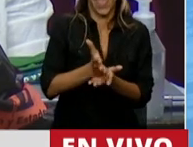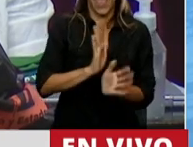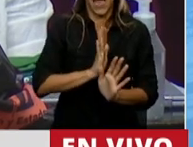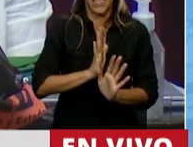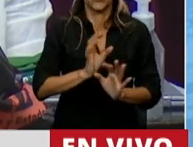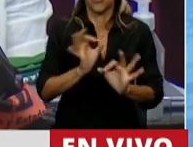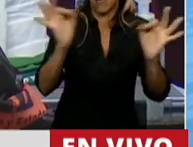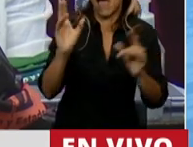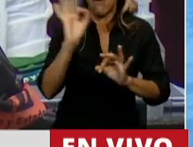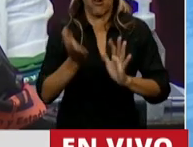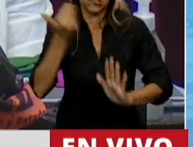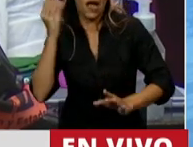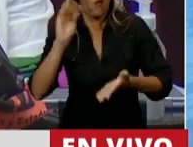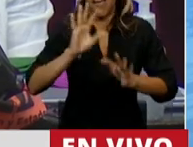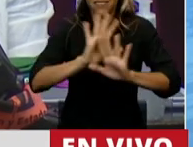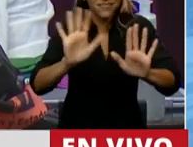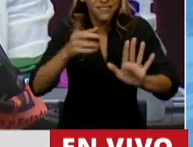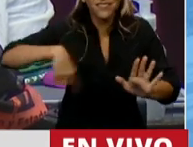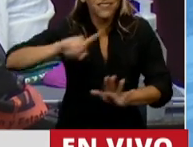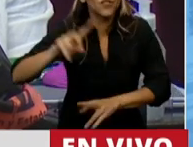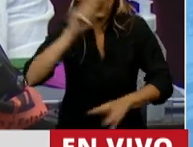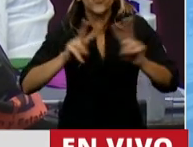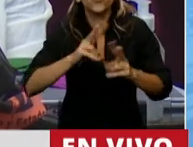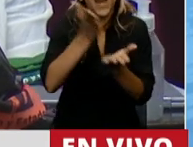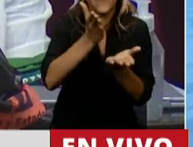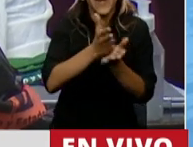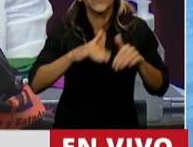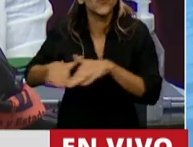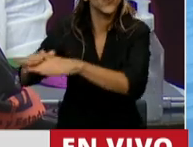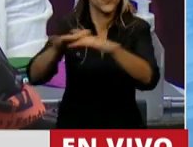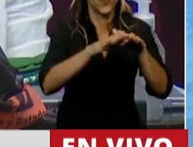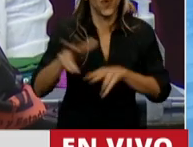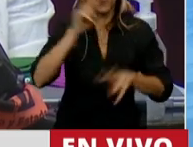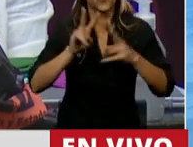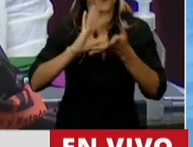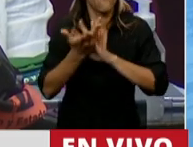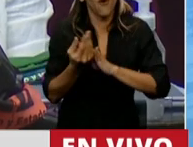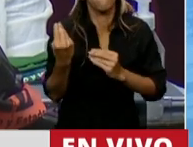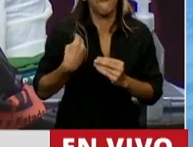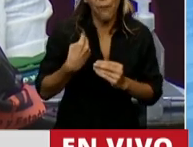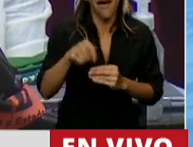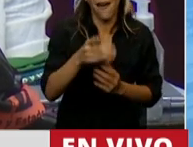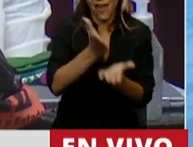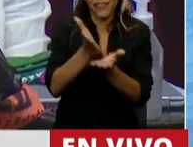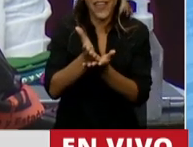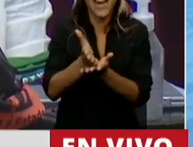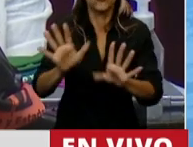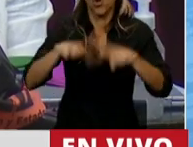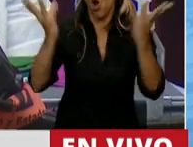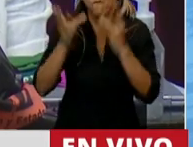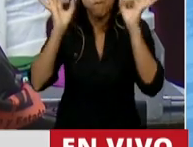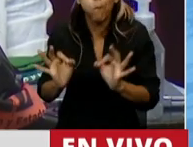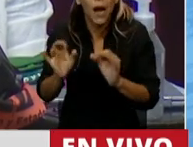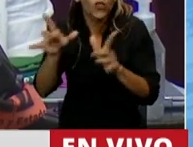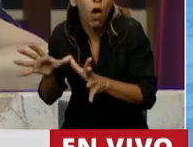acá debatiendo, pero es nuestro trabajo compatibilizarlos, crear un régimen donde esos derechos que no son absolutos sean